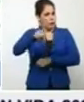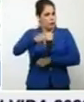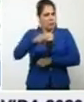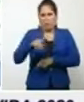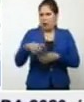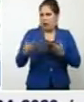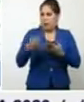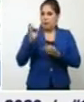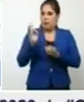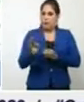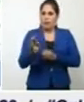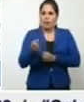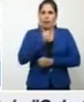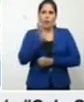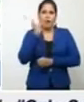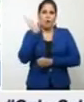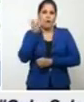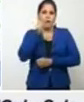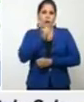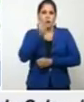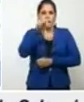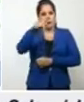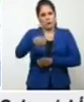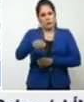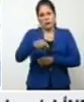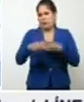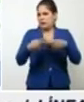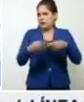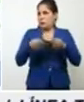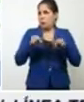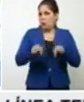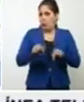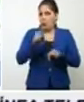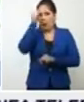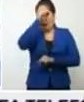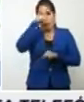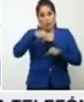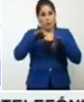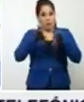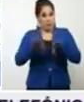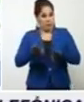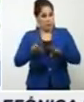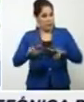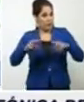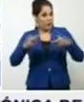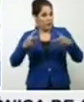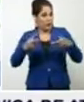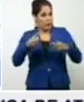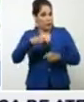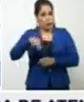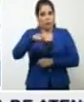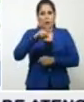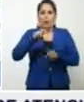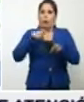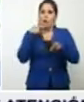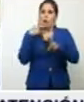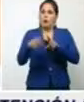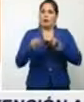esta conferencia de prensa en la jornada de este domingo. Vamos a una pausa, de regreso estaremos con otras propuestas